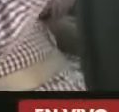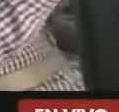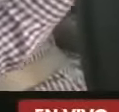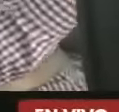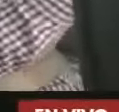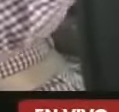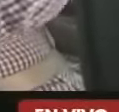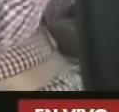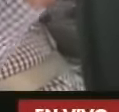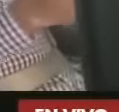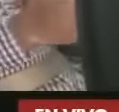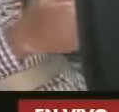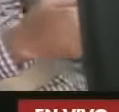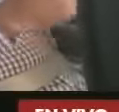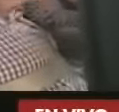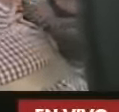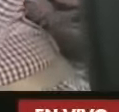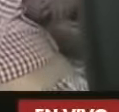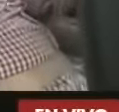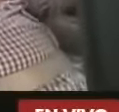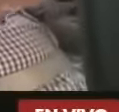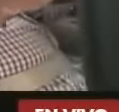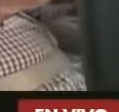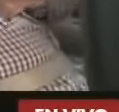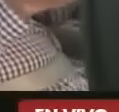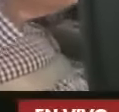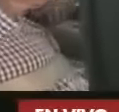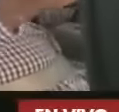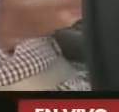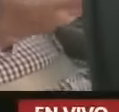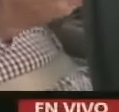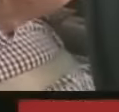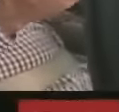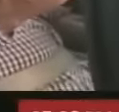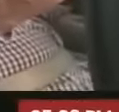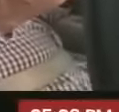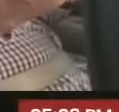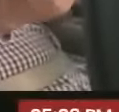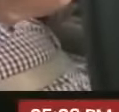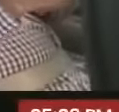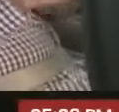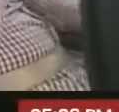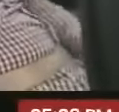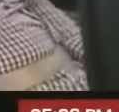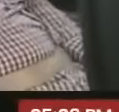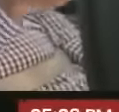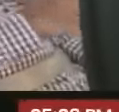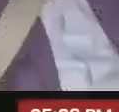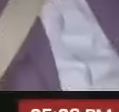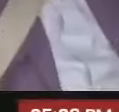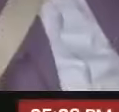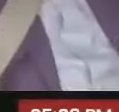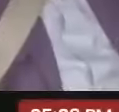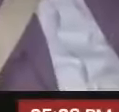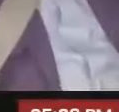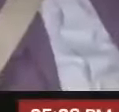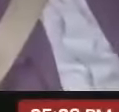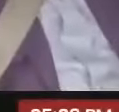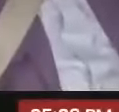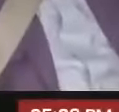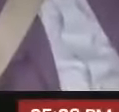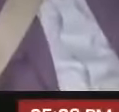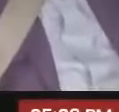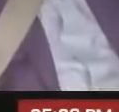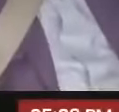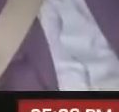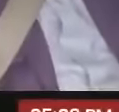capital, el consejo que está detrás de Miraflores, o todos esos consejos comunales, pues, tienen cercanía política, pero aquel que está en las zonas